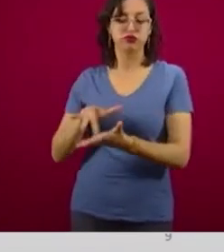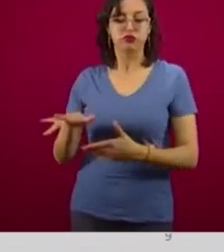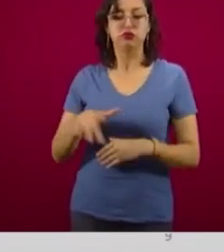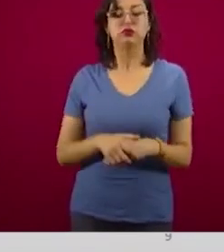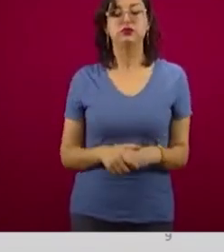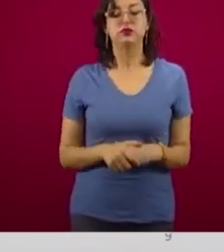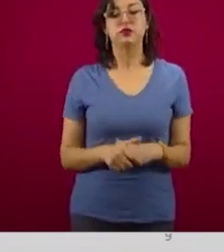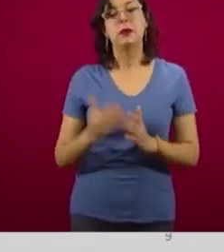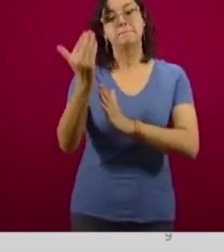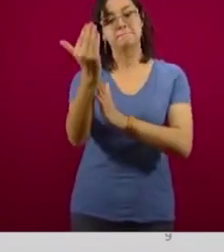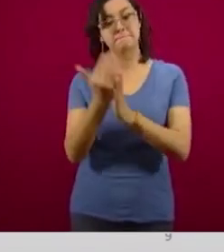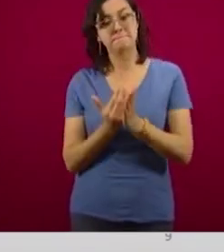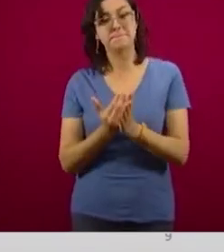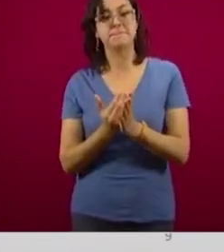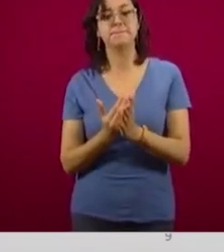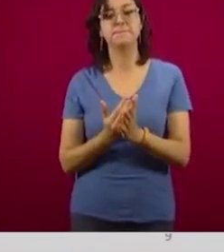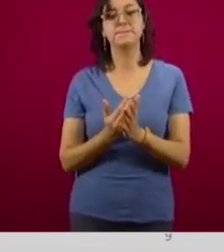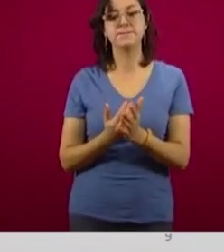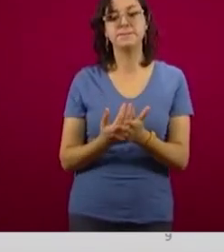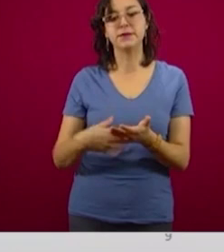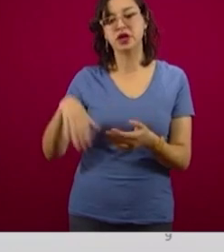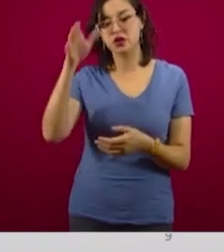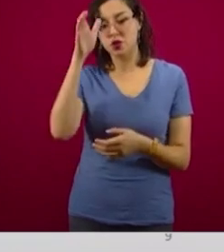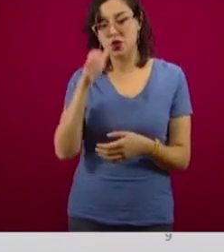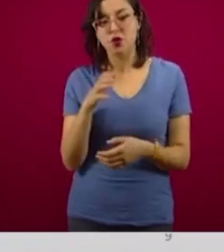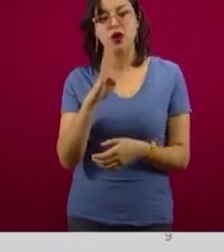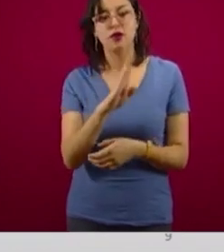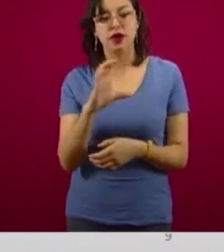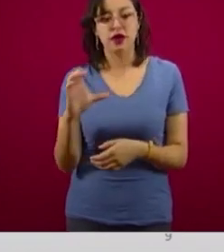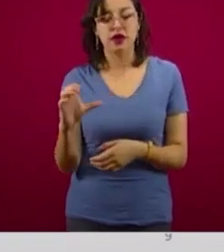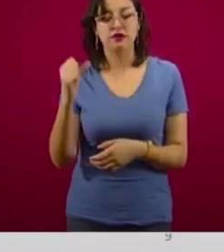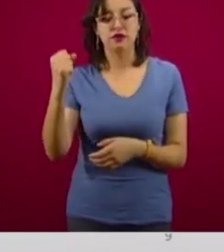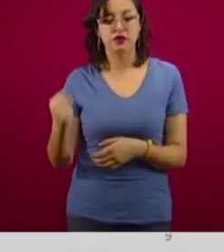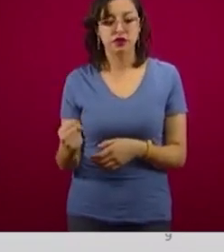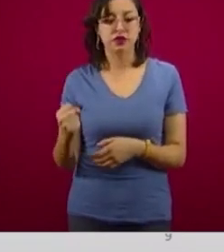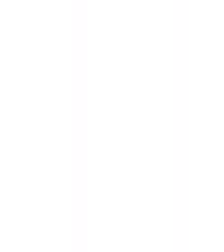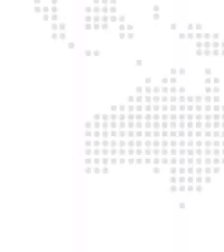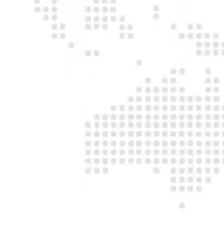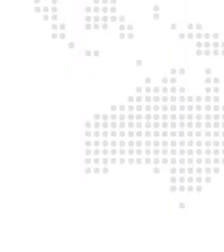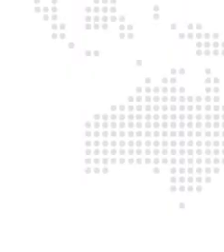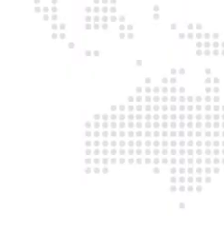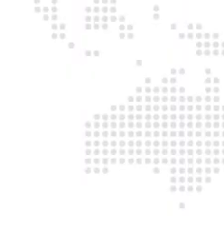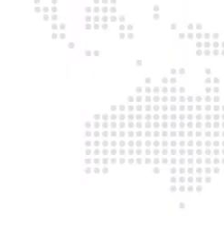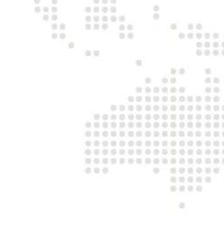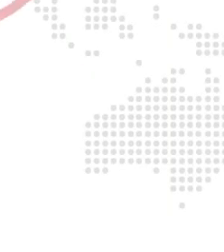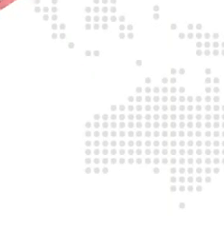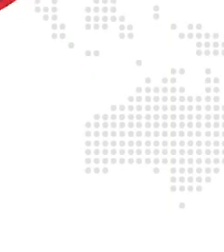menor participación Coahuila, Baja California Sur, Colima, Querétaro y Chihuahua.